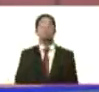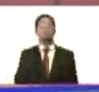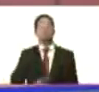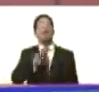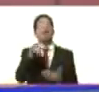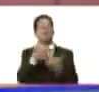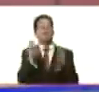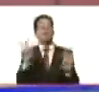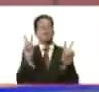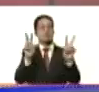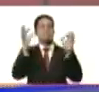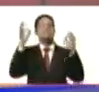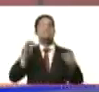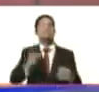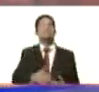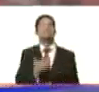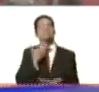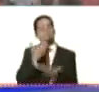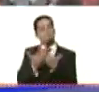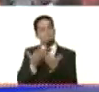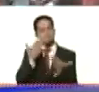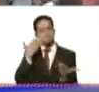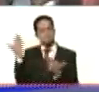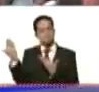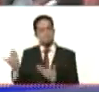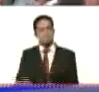victoria siempre! Muchas gracias, mi comandante.